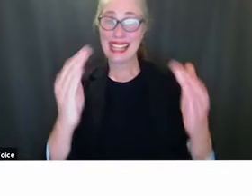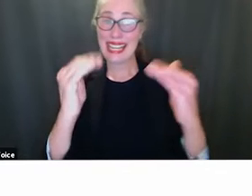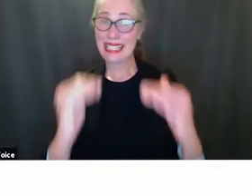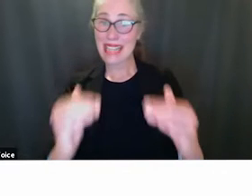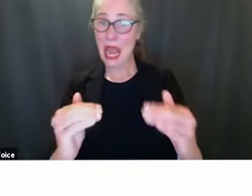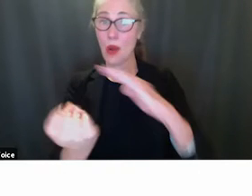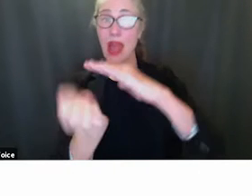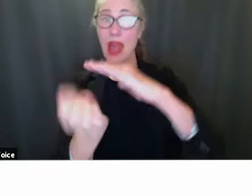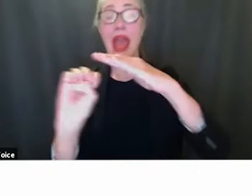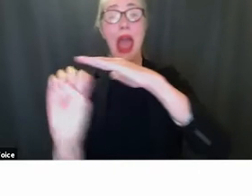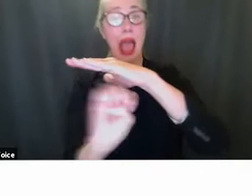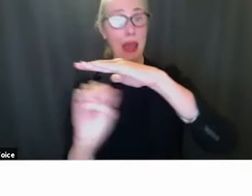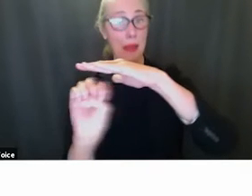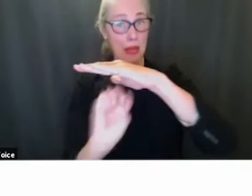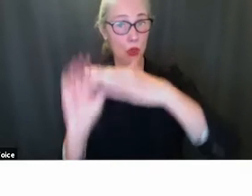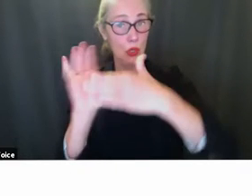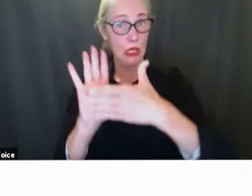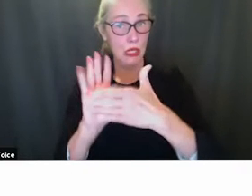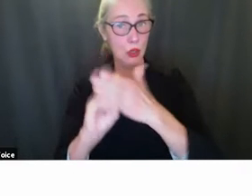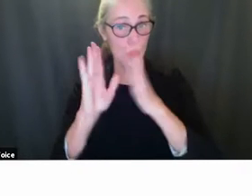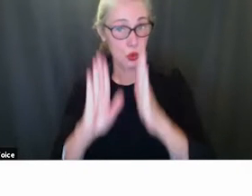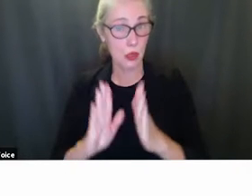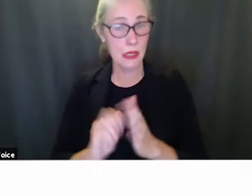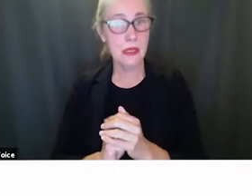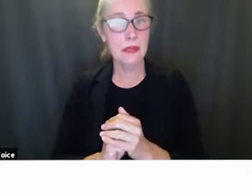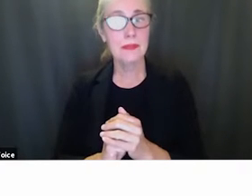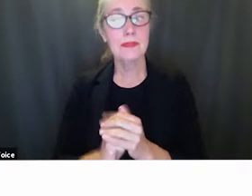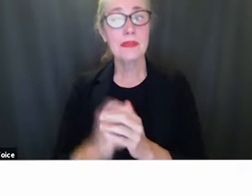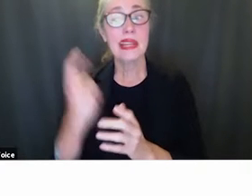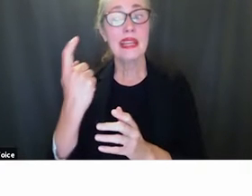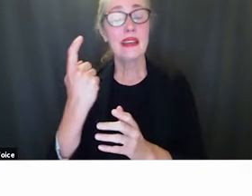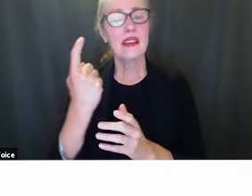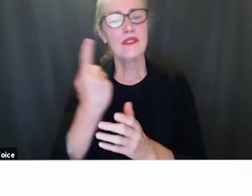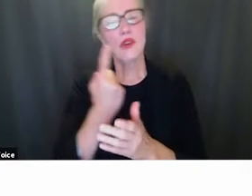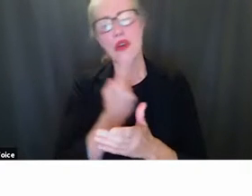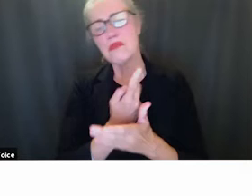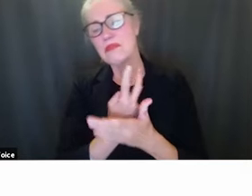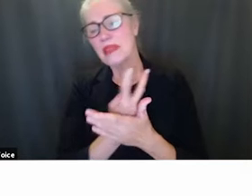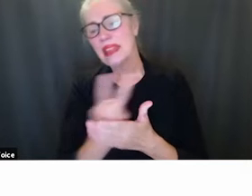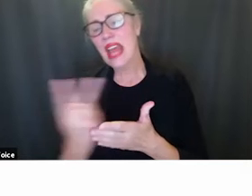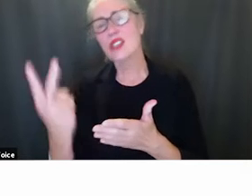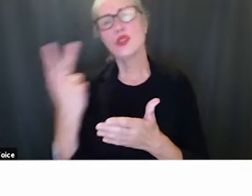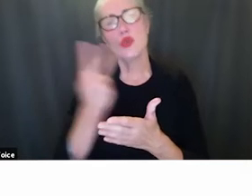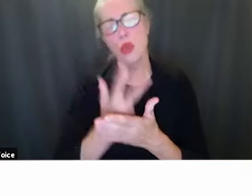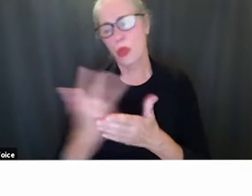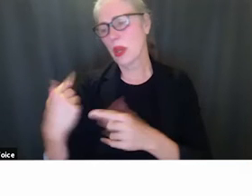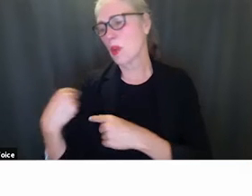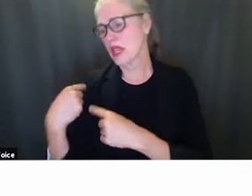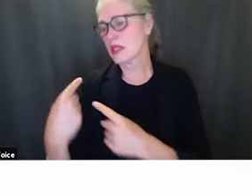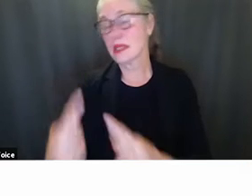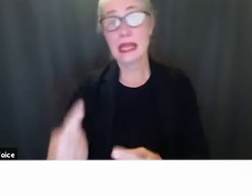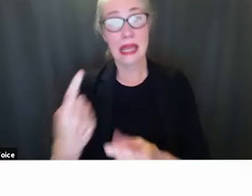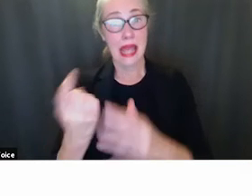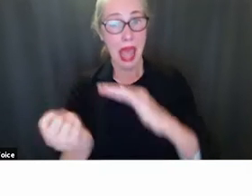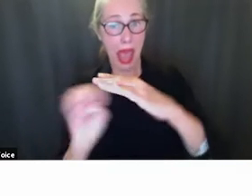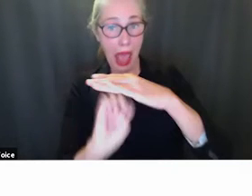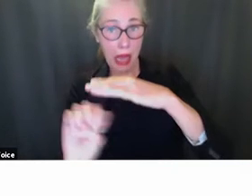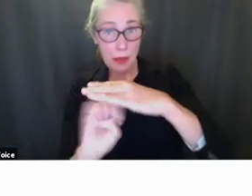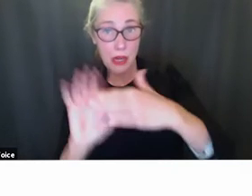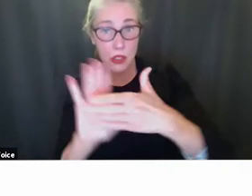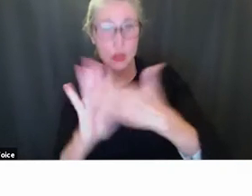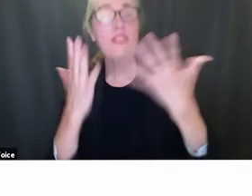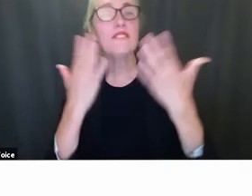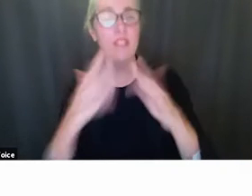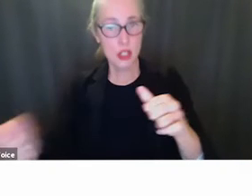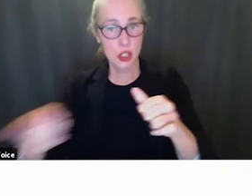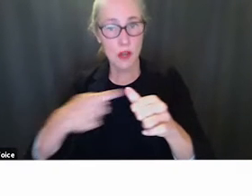Ahora vamos a pasar a los estudiantes de primaria. En las últimas semanas, las primarias han completado la